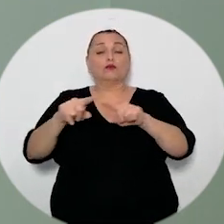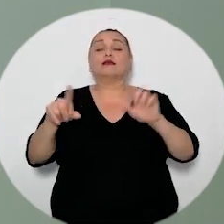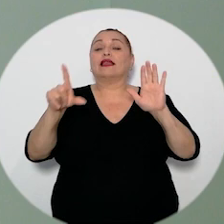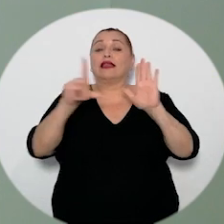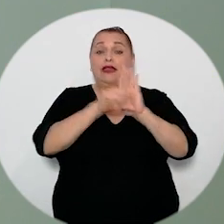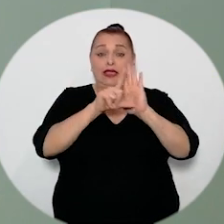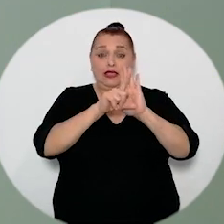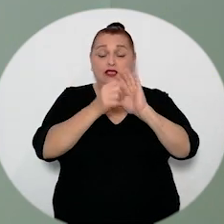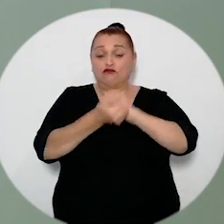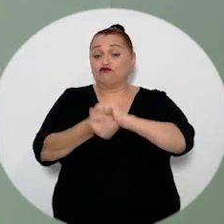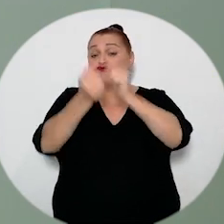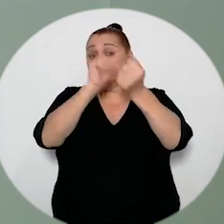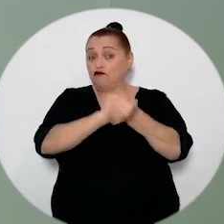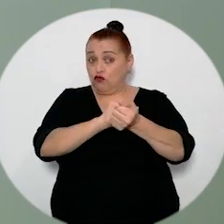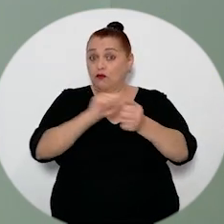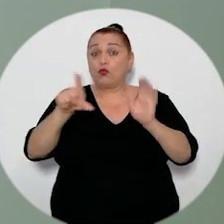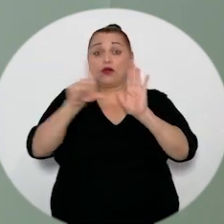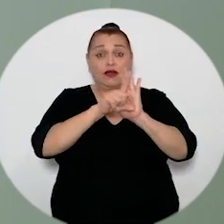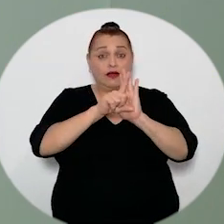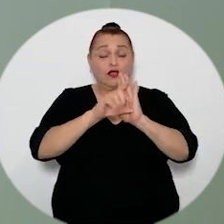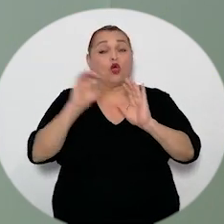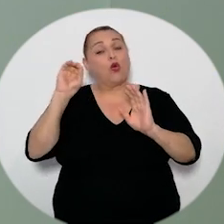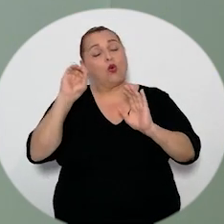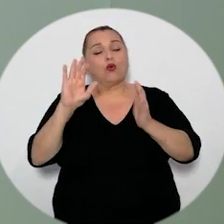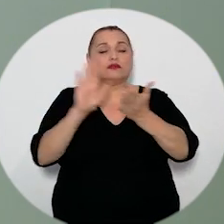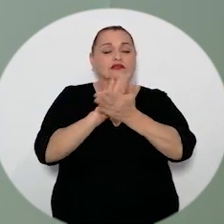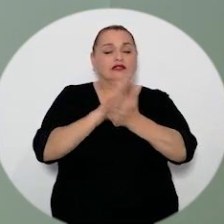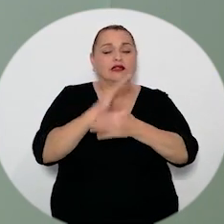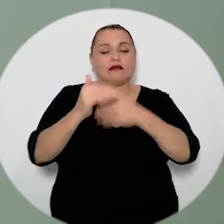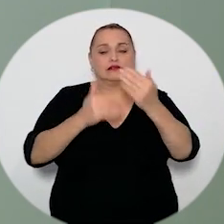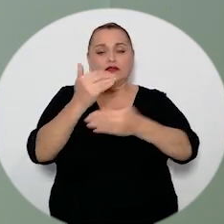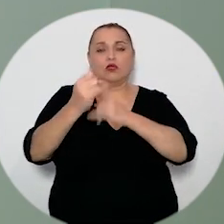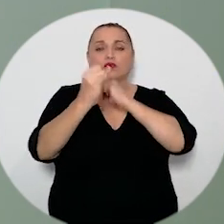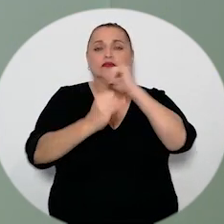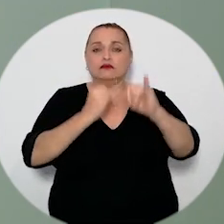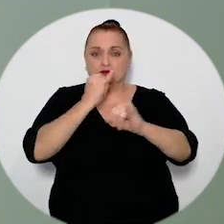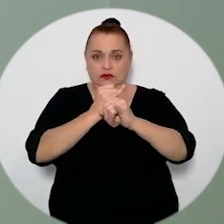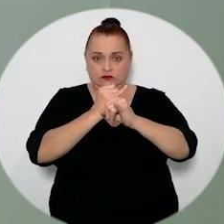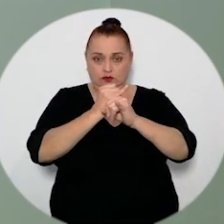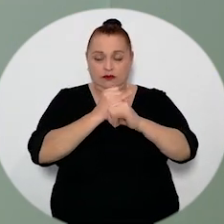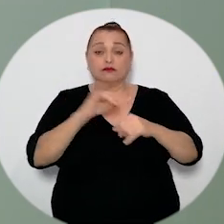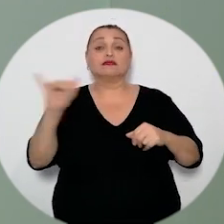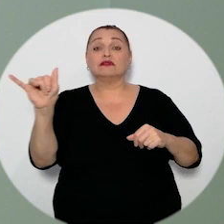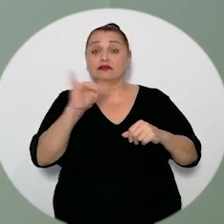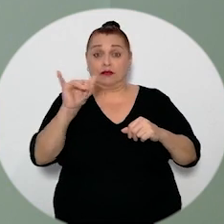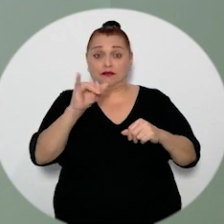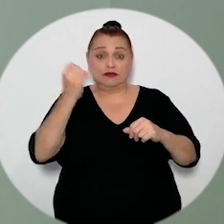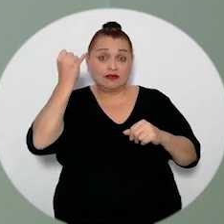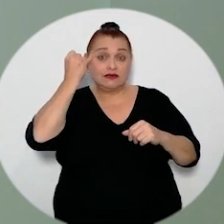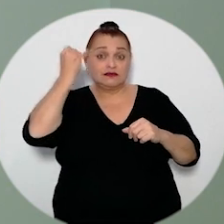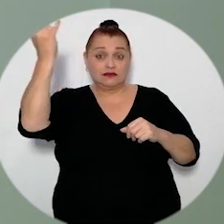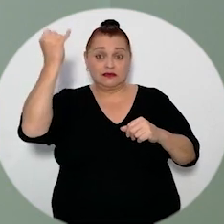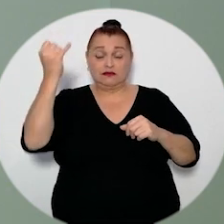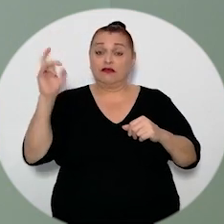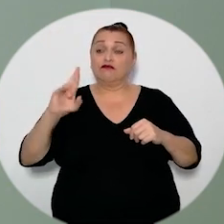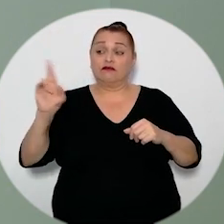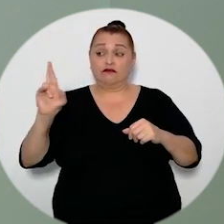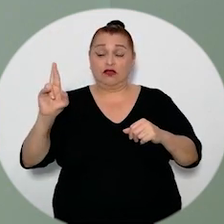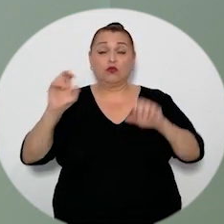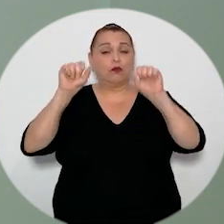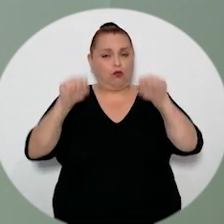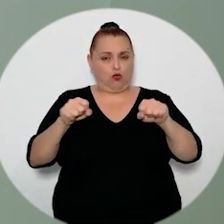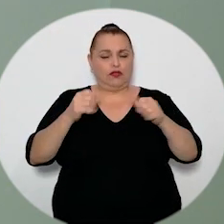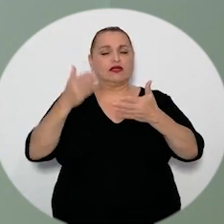ley, la reforma a una ley o un tratado internacional. Por otra parte, en cuanto a la iniciativa, los